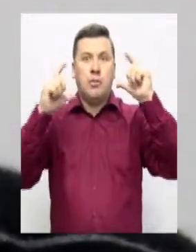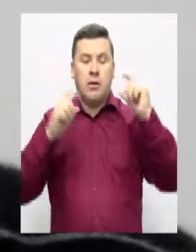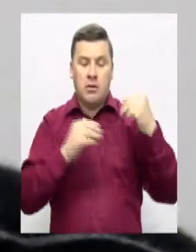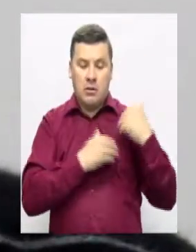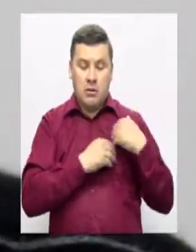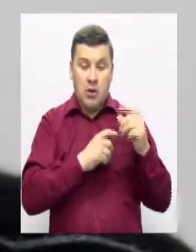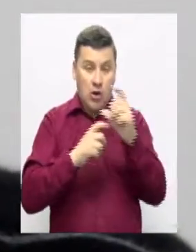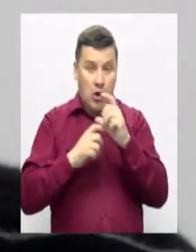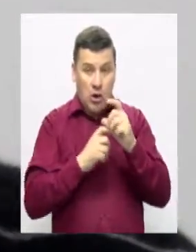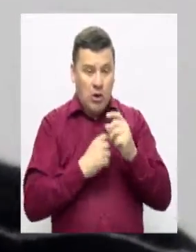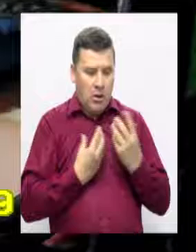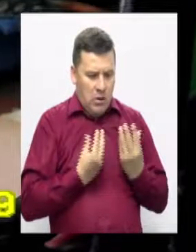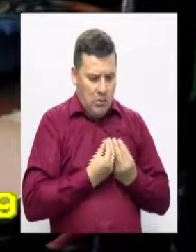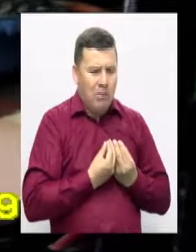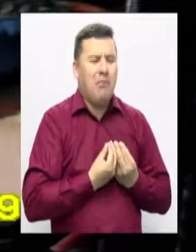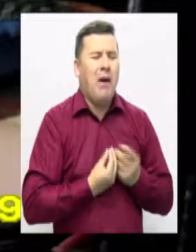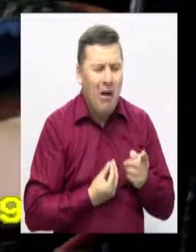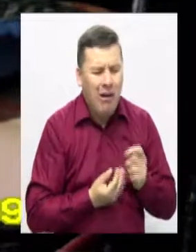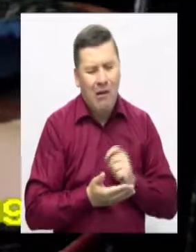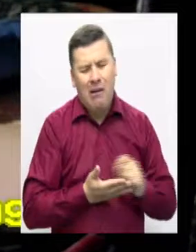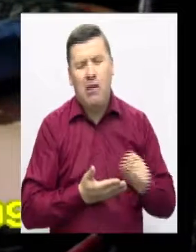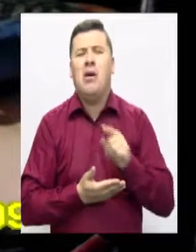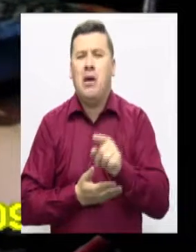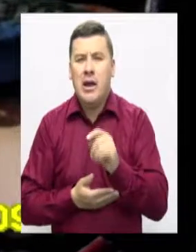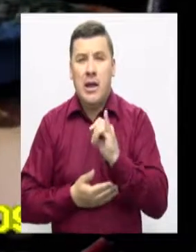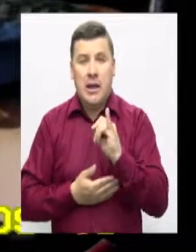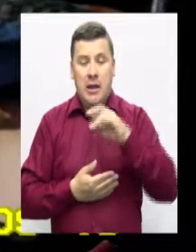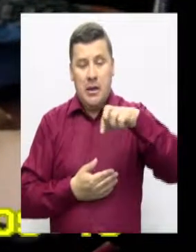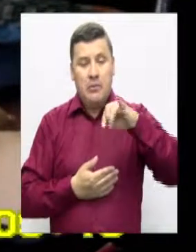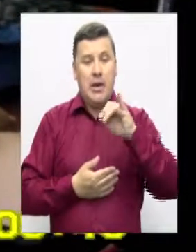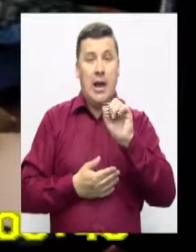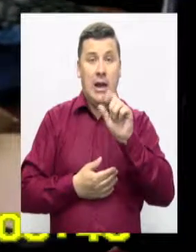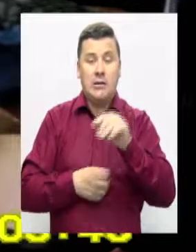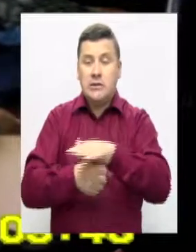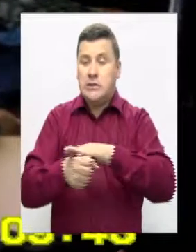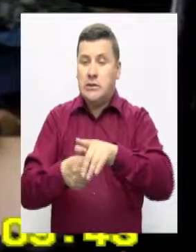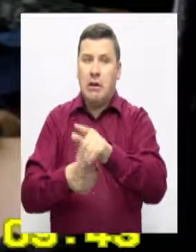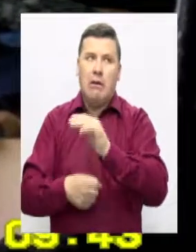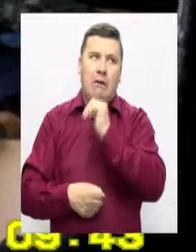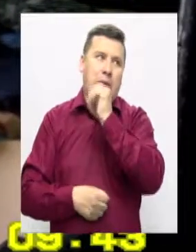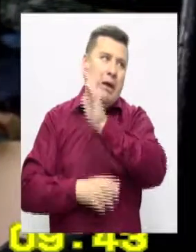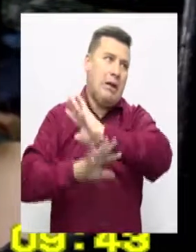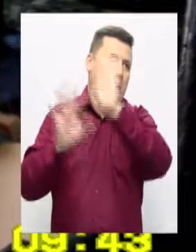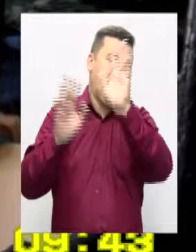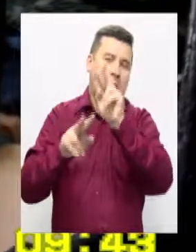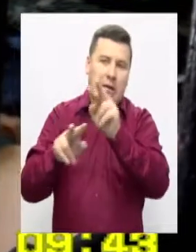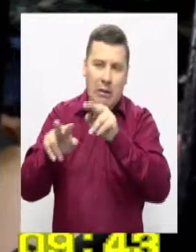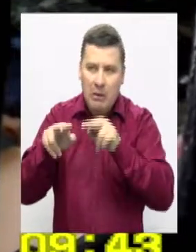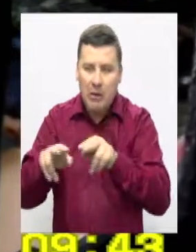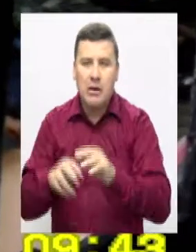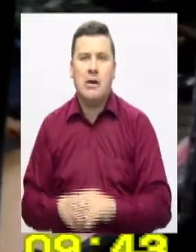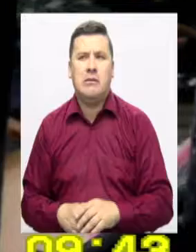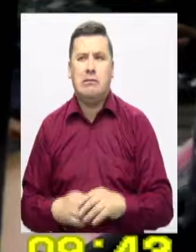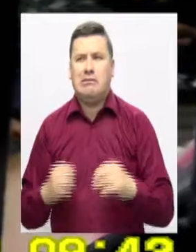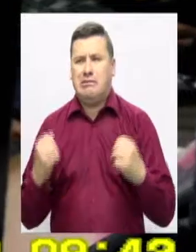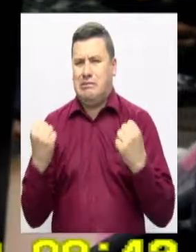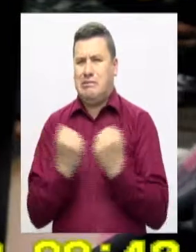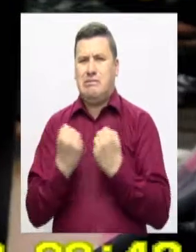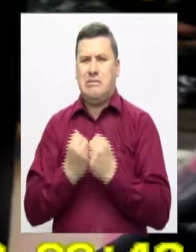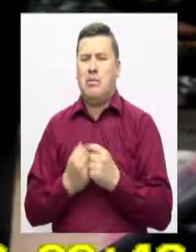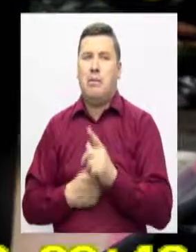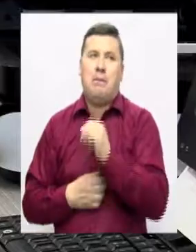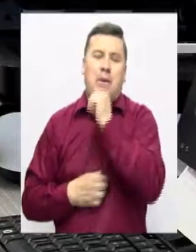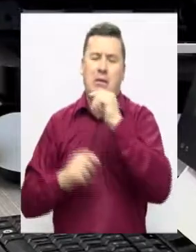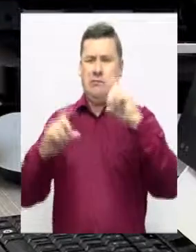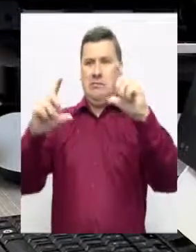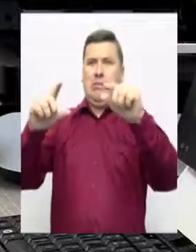auditores de la Contraloría no se acaba. En el municipio de Ipiales, la situación rebasa los límites. El hacinamiento está